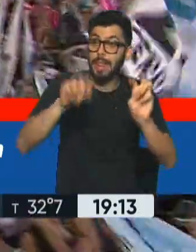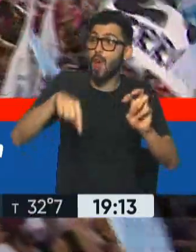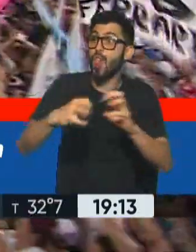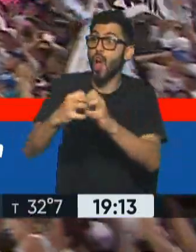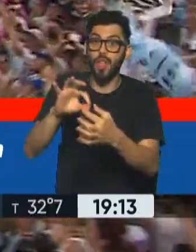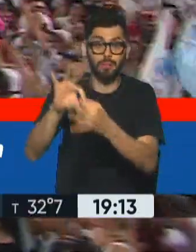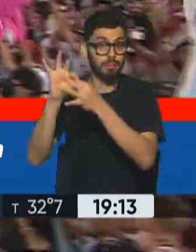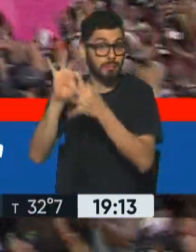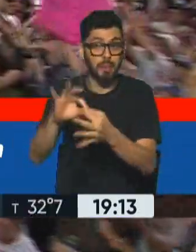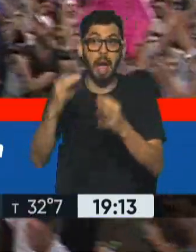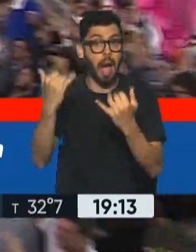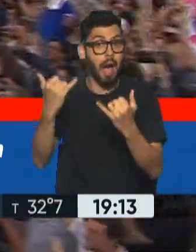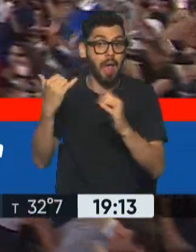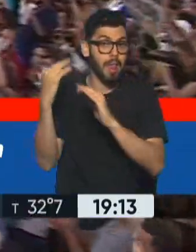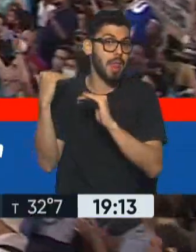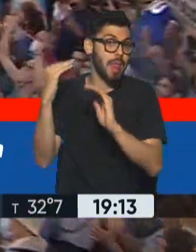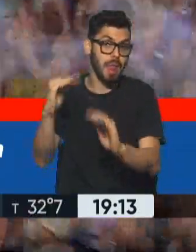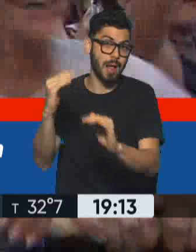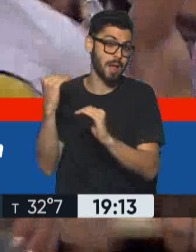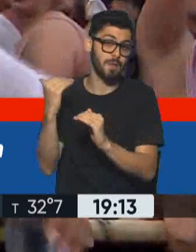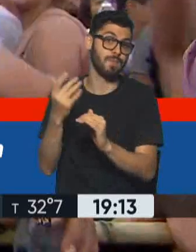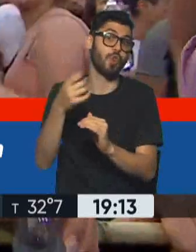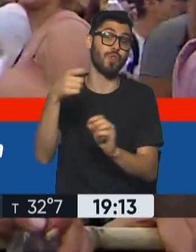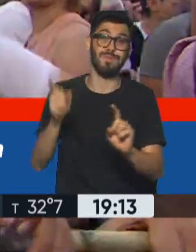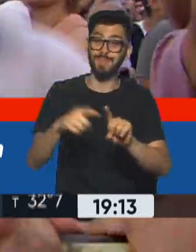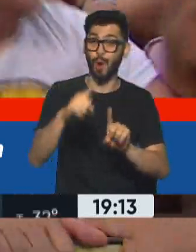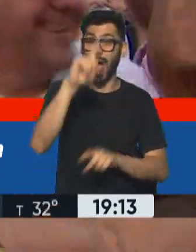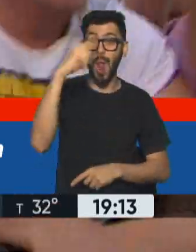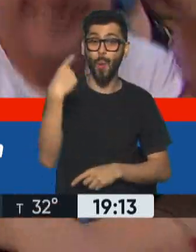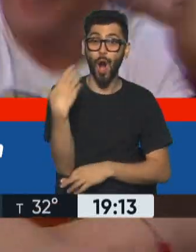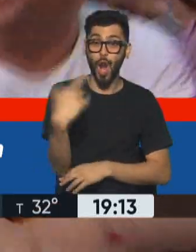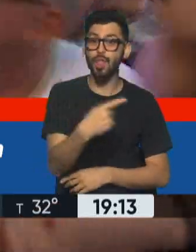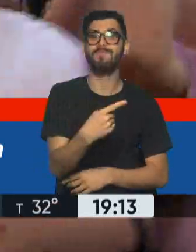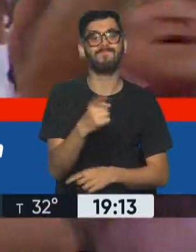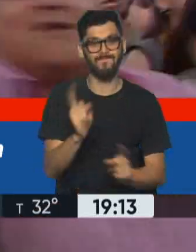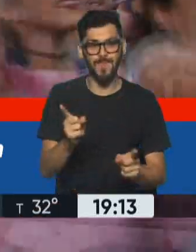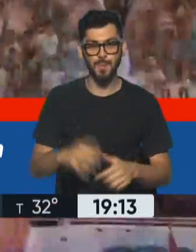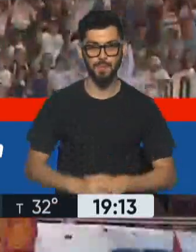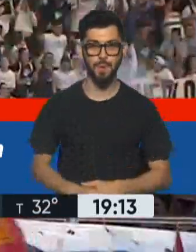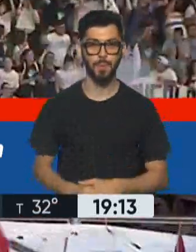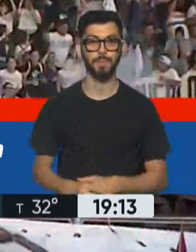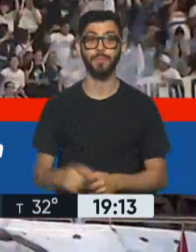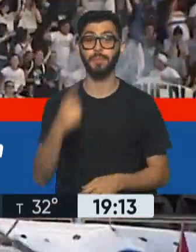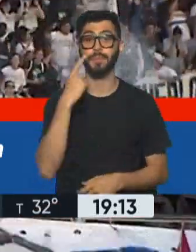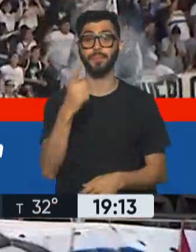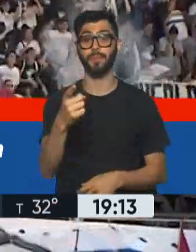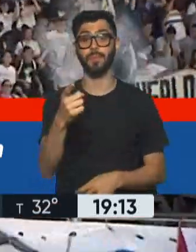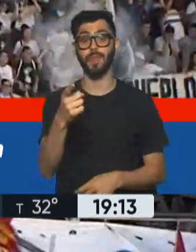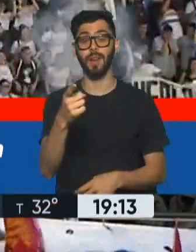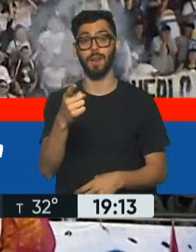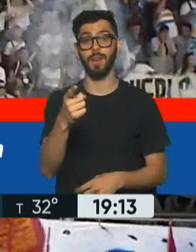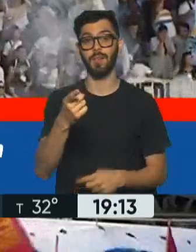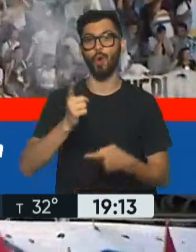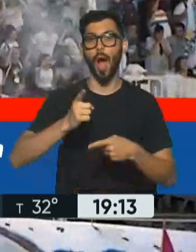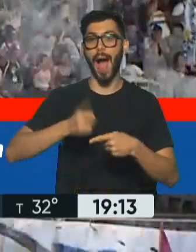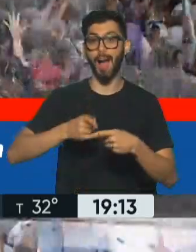encontrar puntos en común con aquel entonces y lo mencionaba el propio presidente recién. Bueno, ahí vemos un acto,